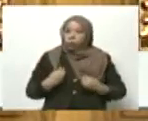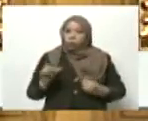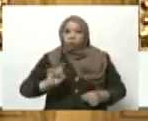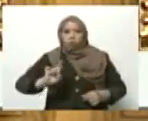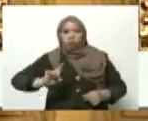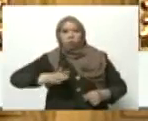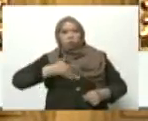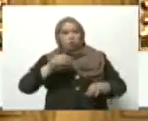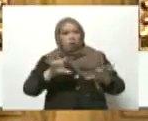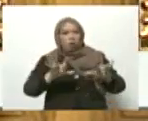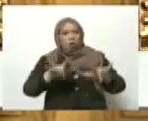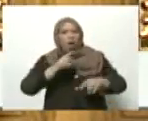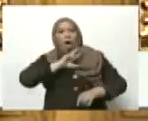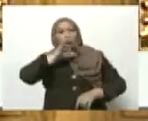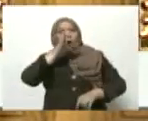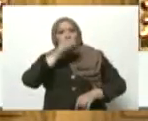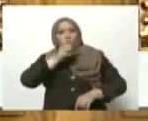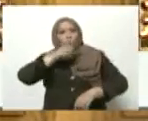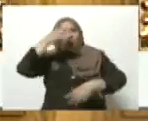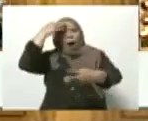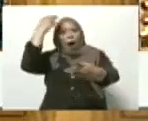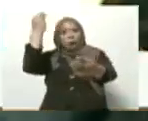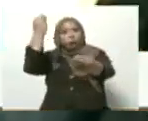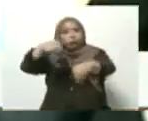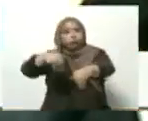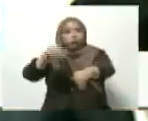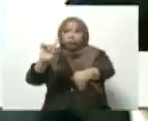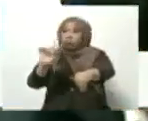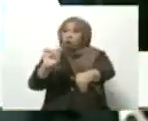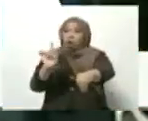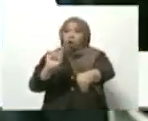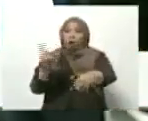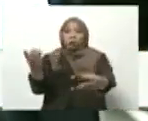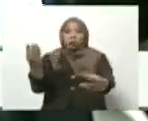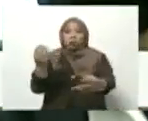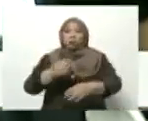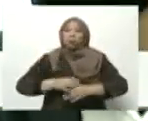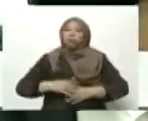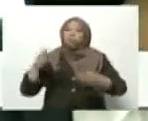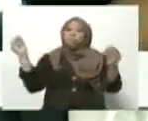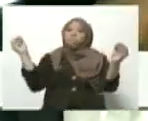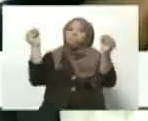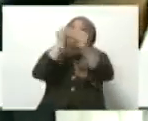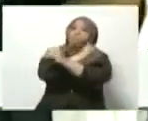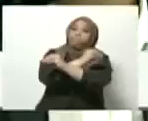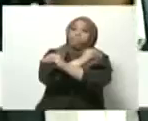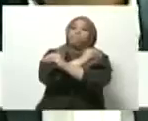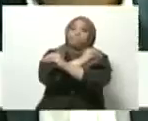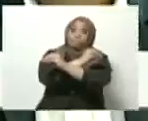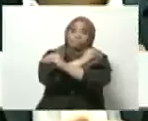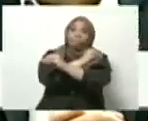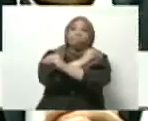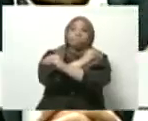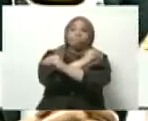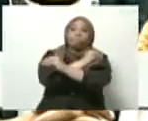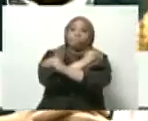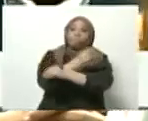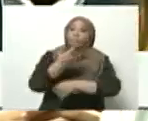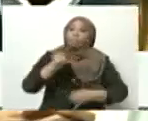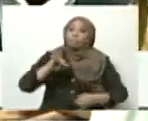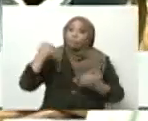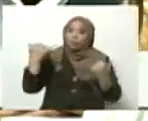nosotros no estábamos de acuerdo con eso, es una locura. Y aquí tengo que explicar por qué, es una explicación que vale hasta para